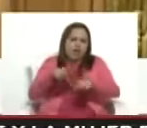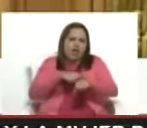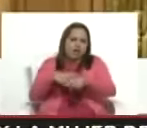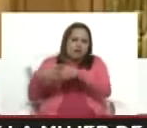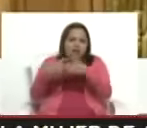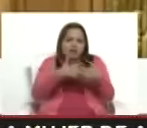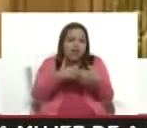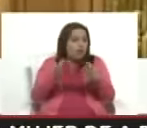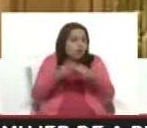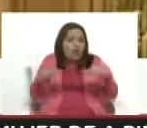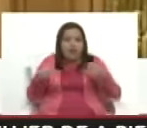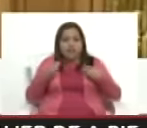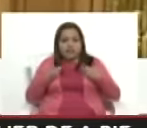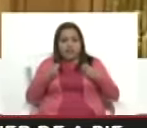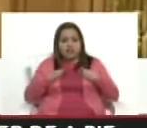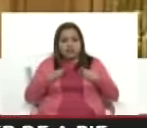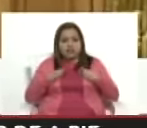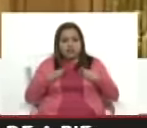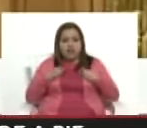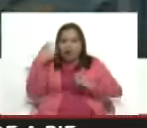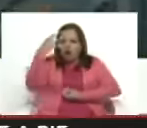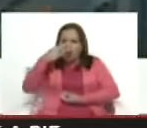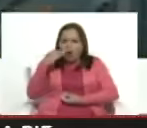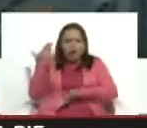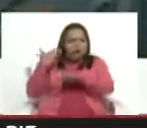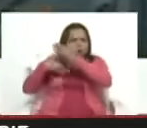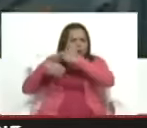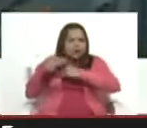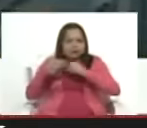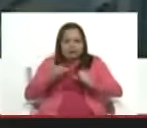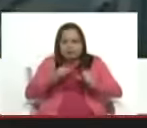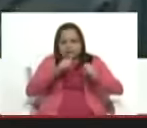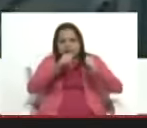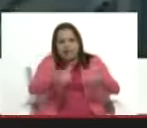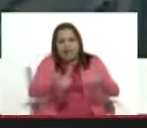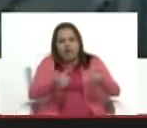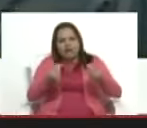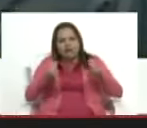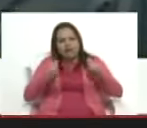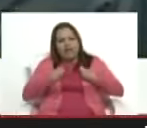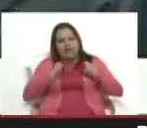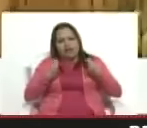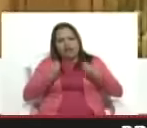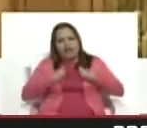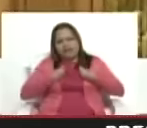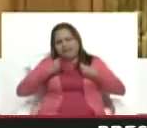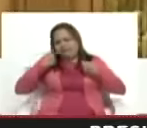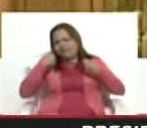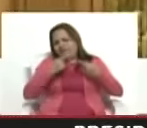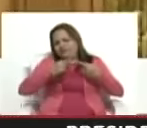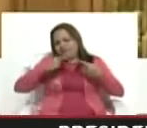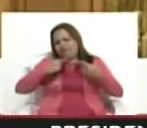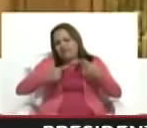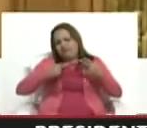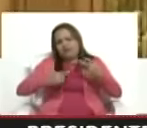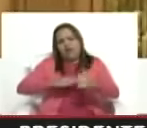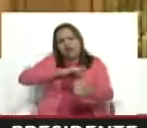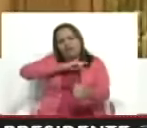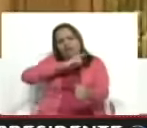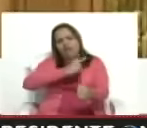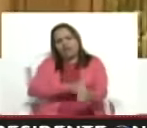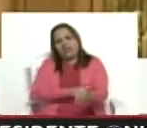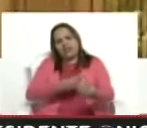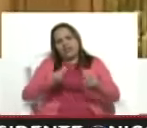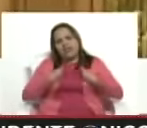toda la vida, desde muchachos. Hemos vivido intensamente,